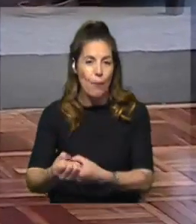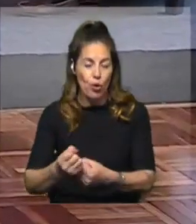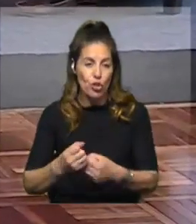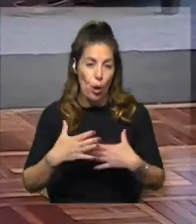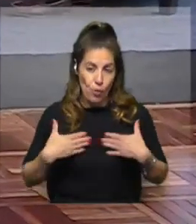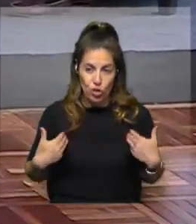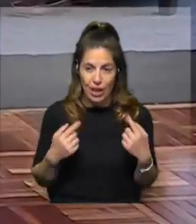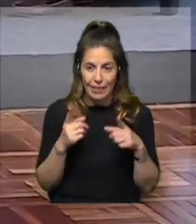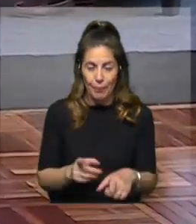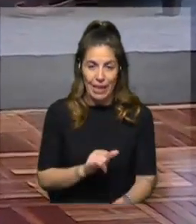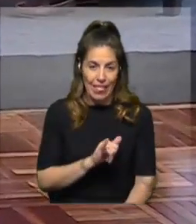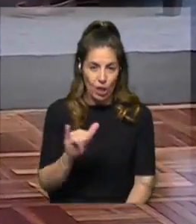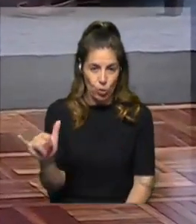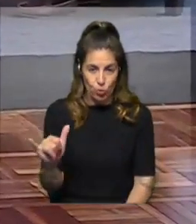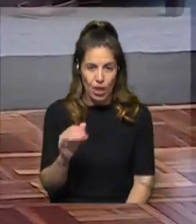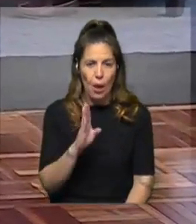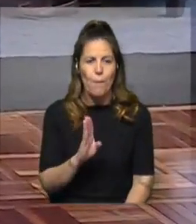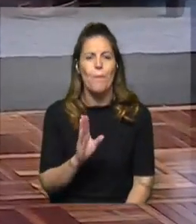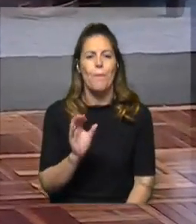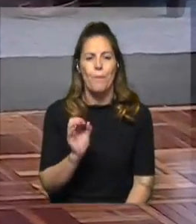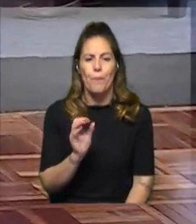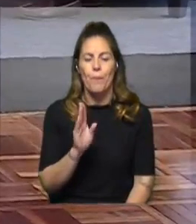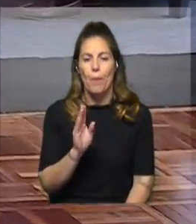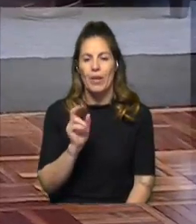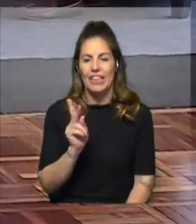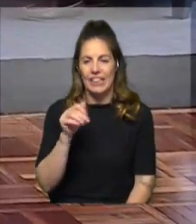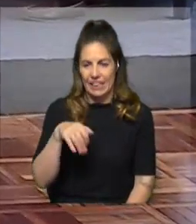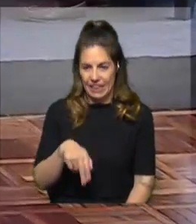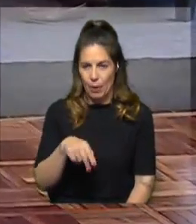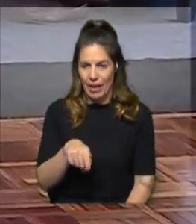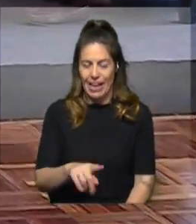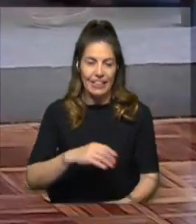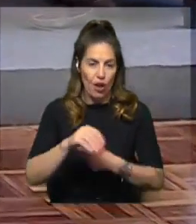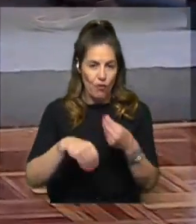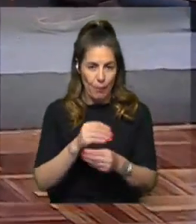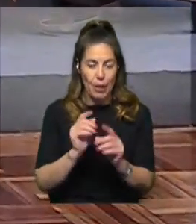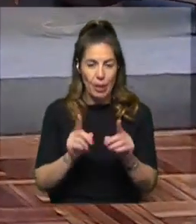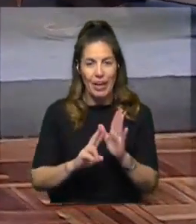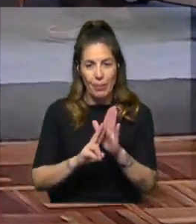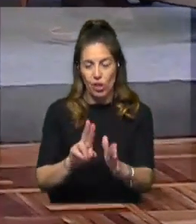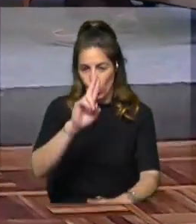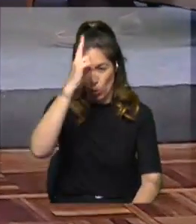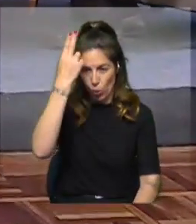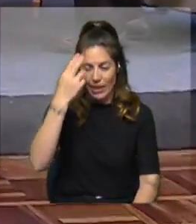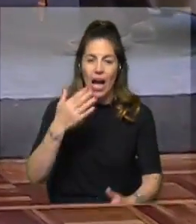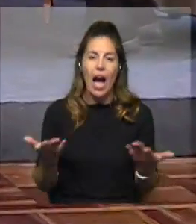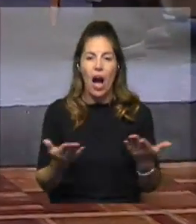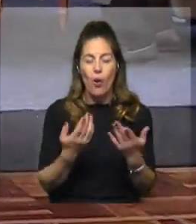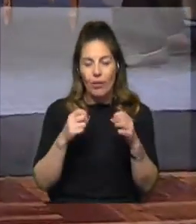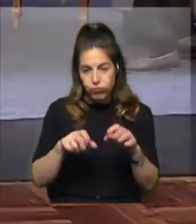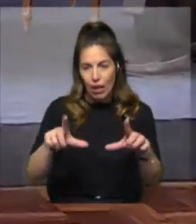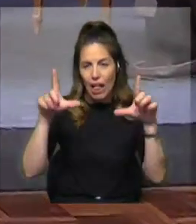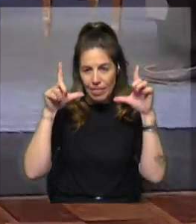emocional, además de la denuncia de Popkin para estas familias, pero en representación de lo que es Uruguay. Así que si les parece, seguimos de